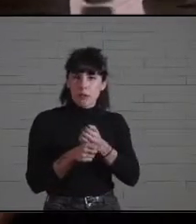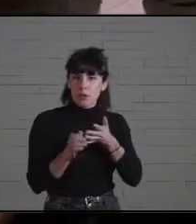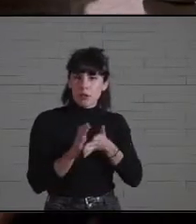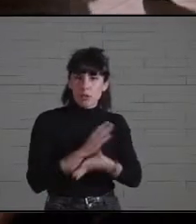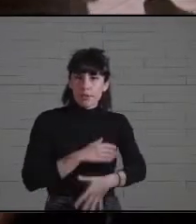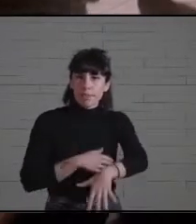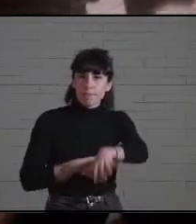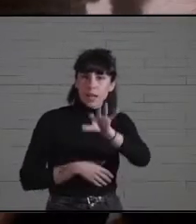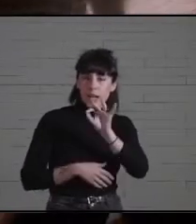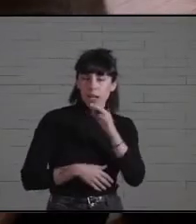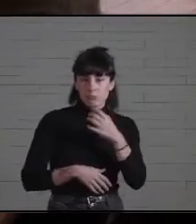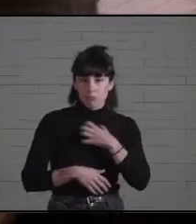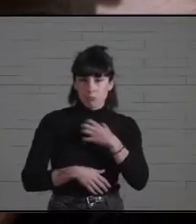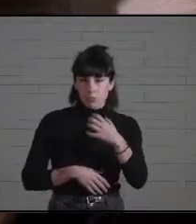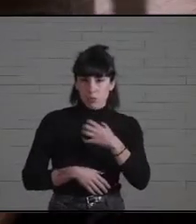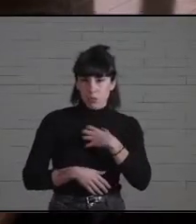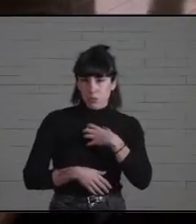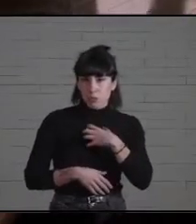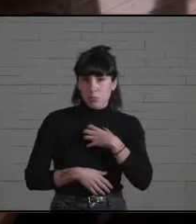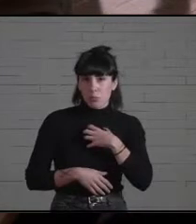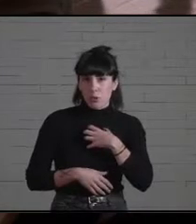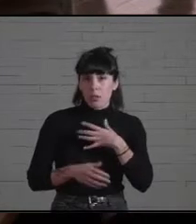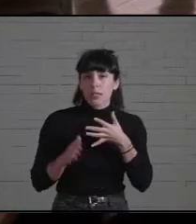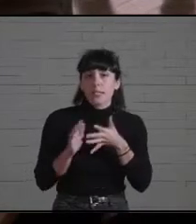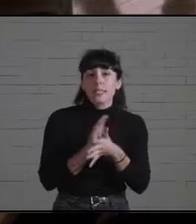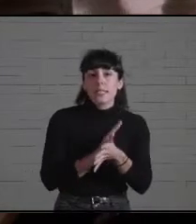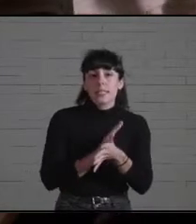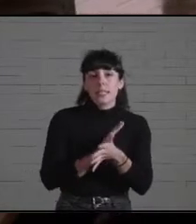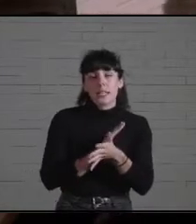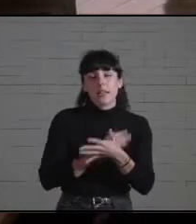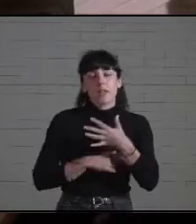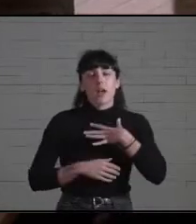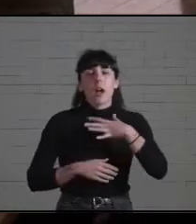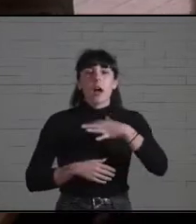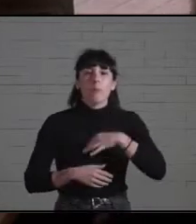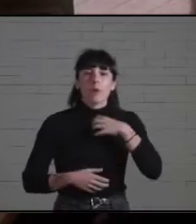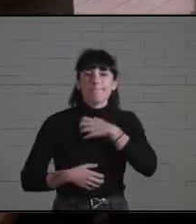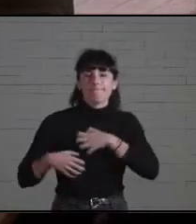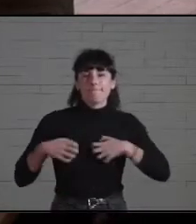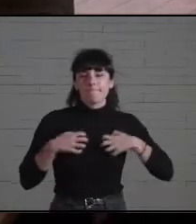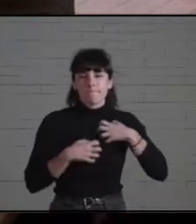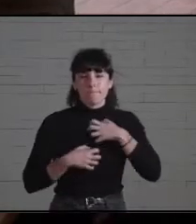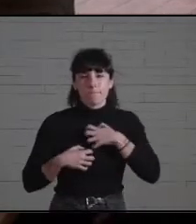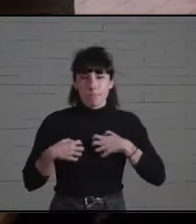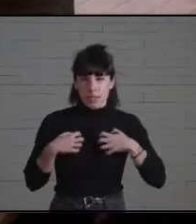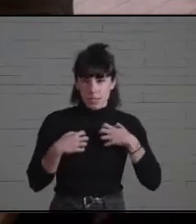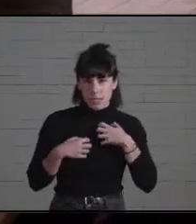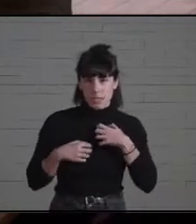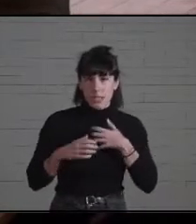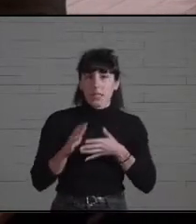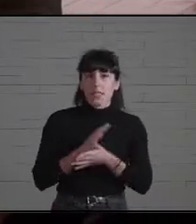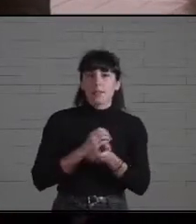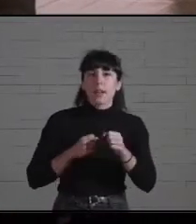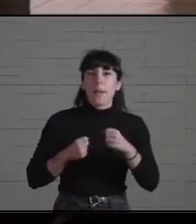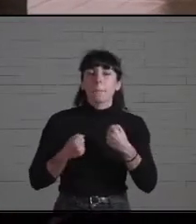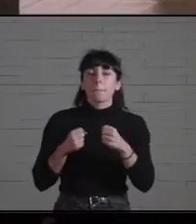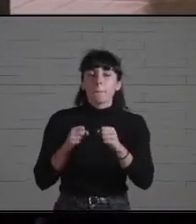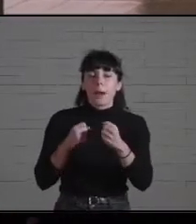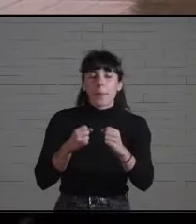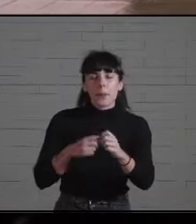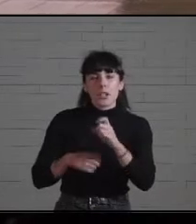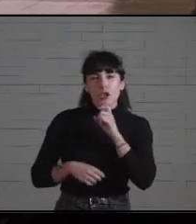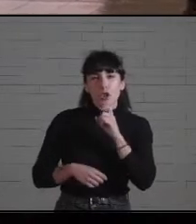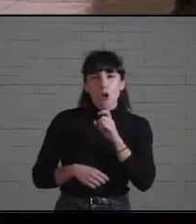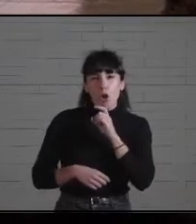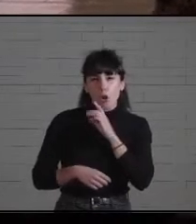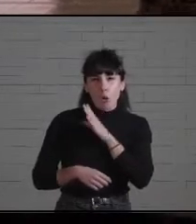elección, a opción de la persona trabajadora, ya empiezan las presiones. una presión es, bueno, ya está tu mujer